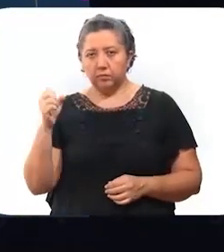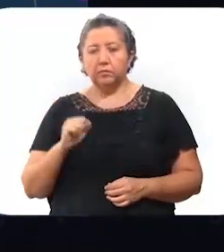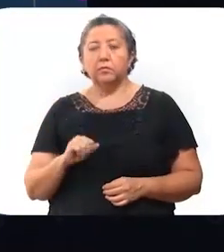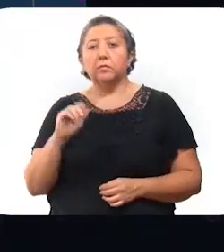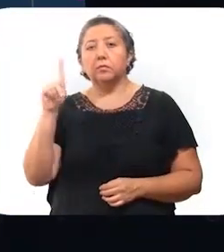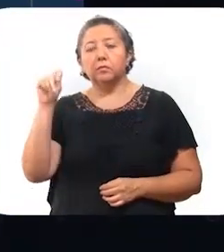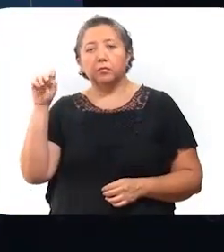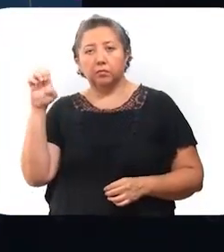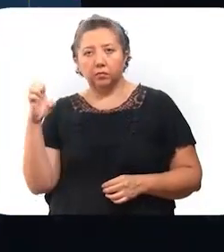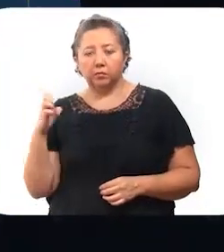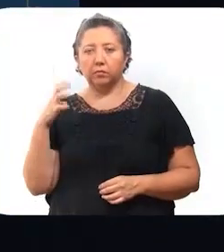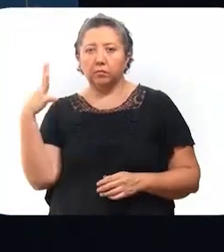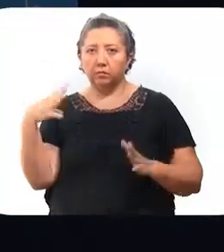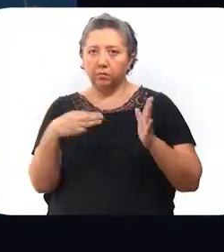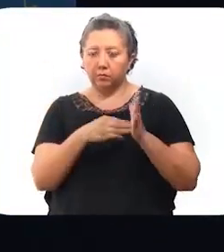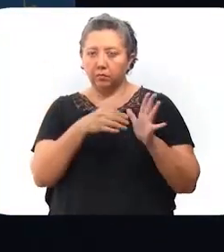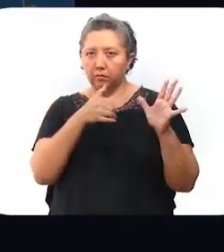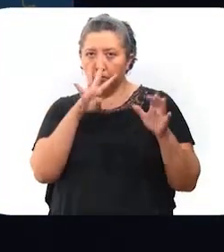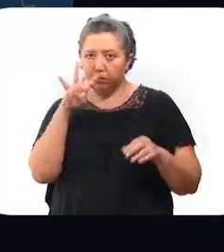la zona oriente,